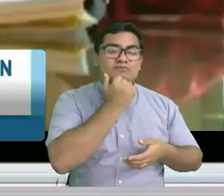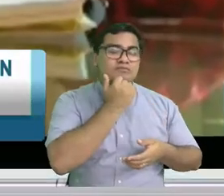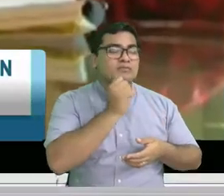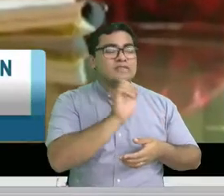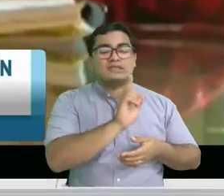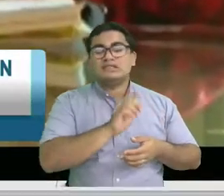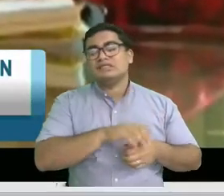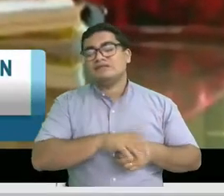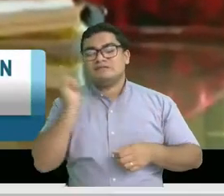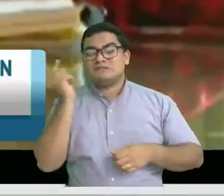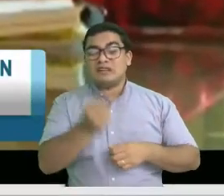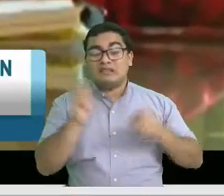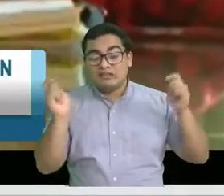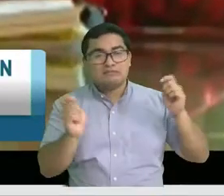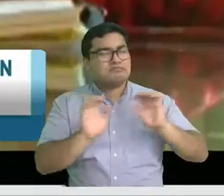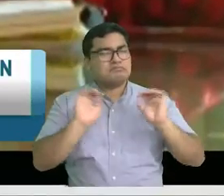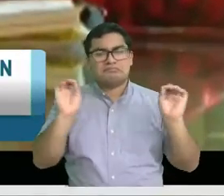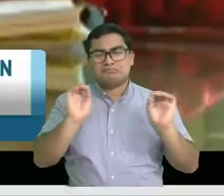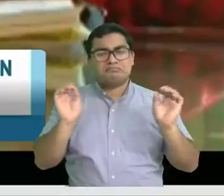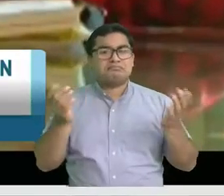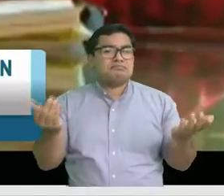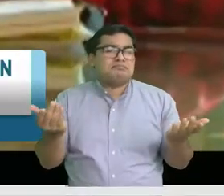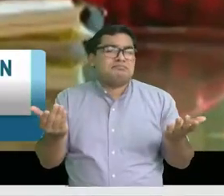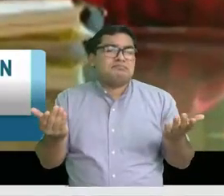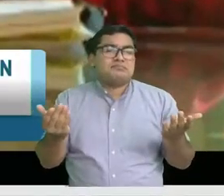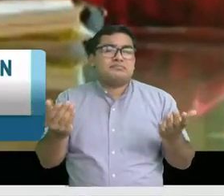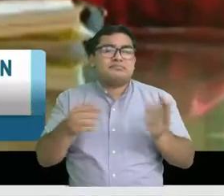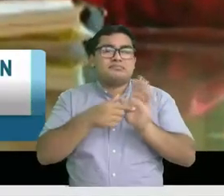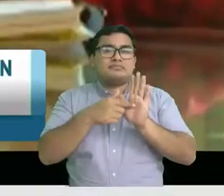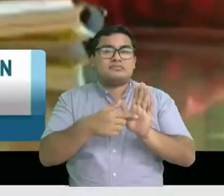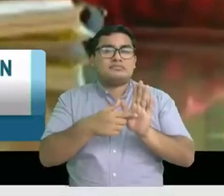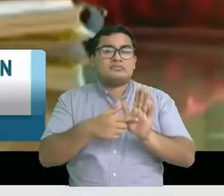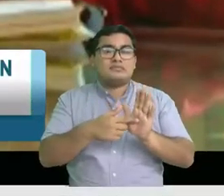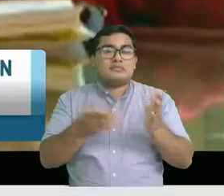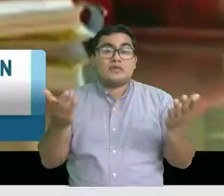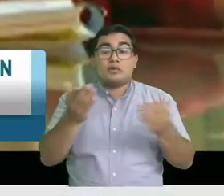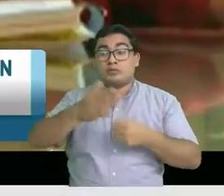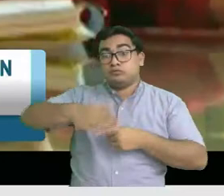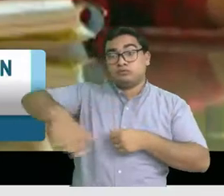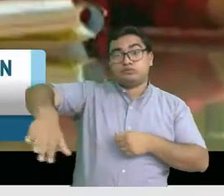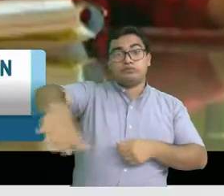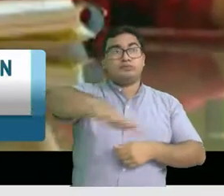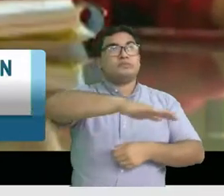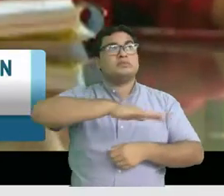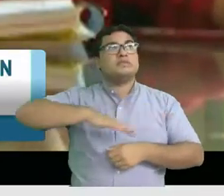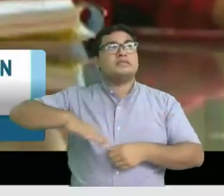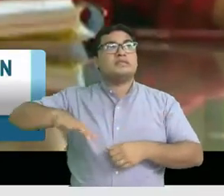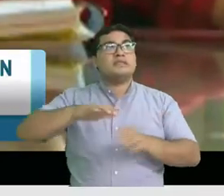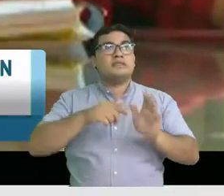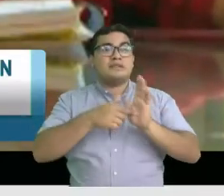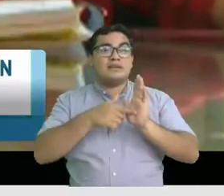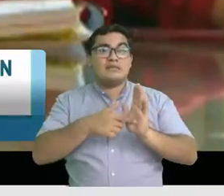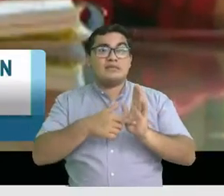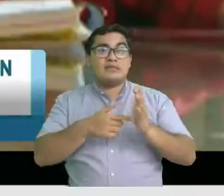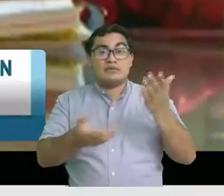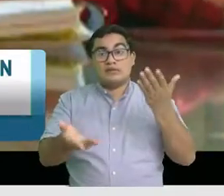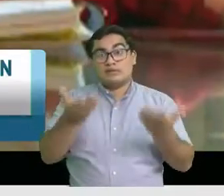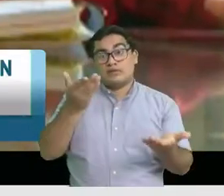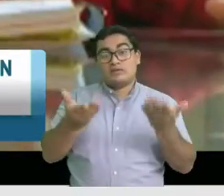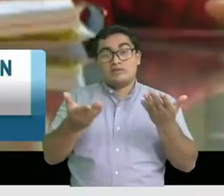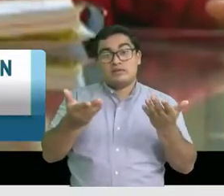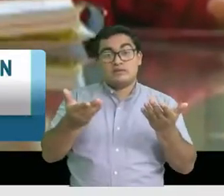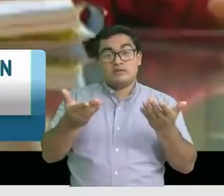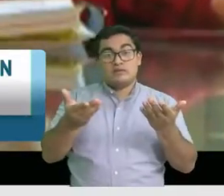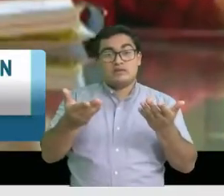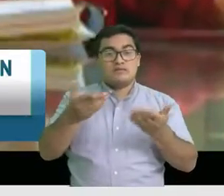Correcto. Ahora, tiene que ver también, como usted me habla de entorno, doctora, tiene que ver la violencia que pudo haber sufrido la